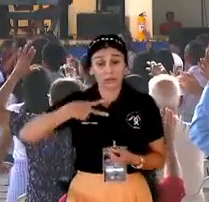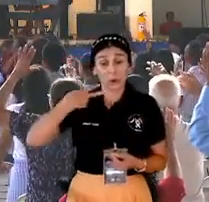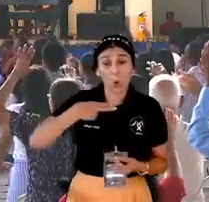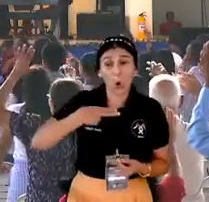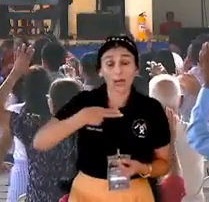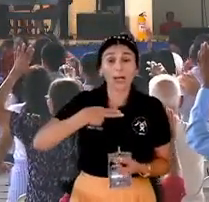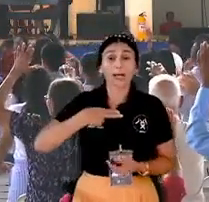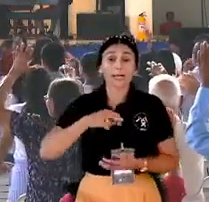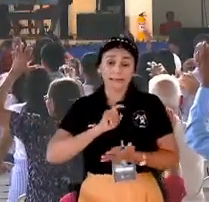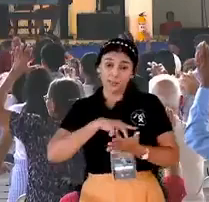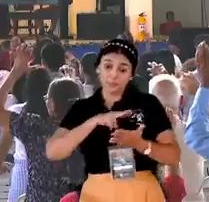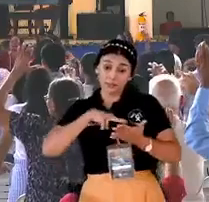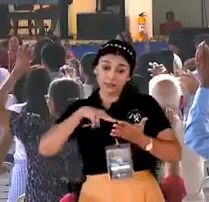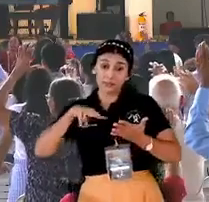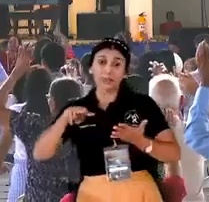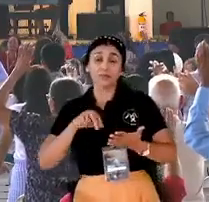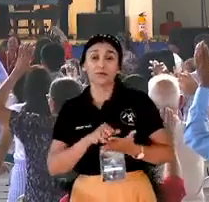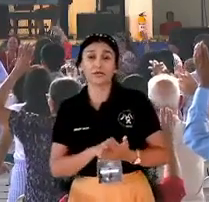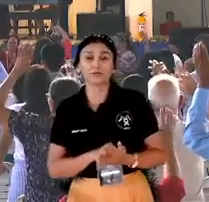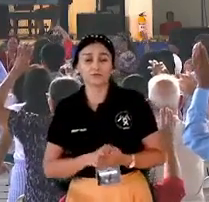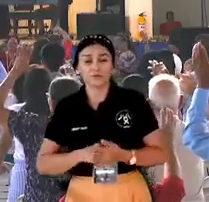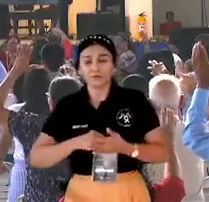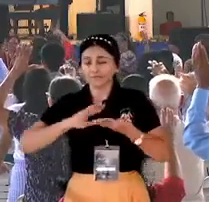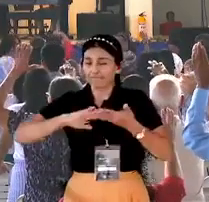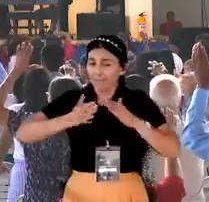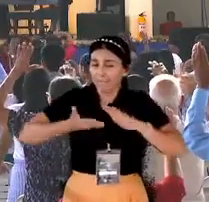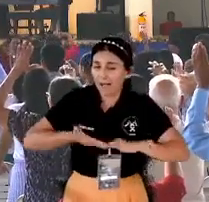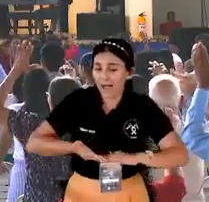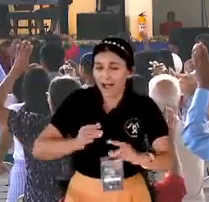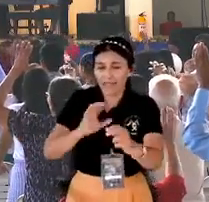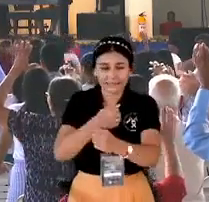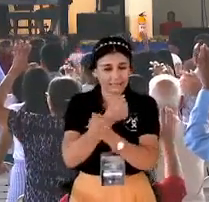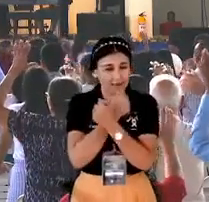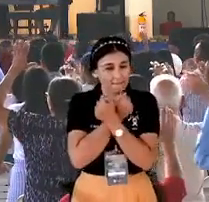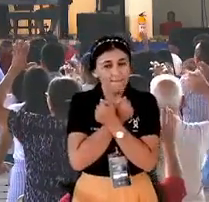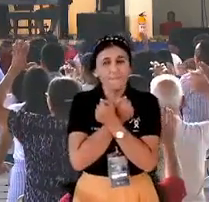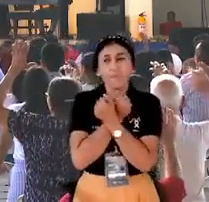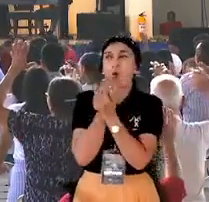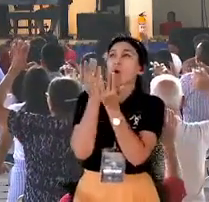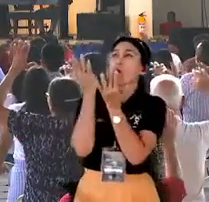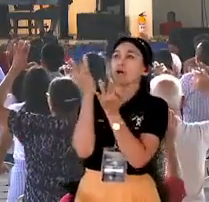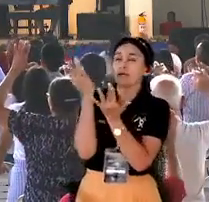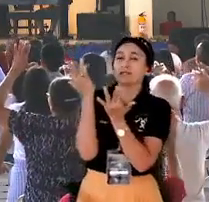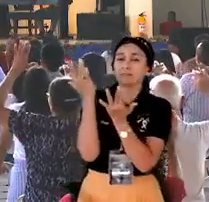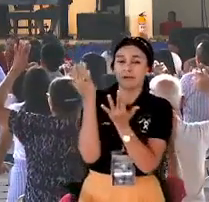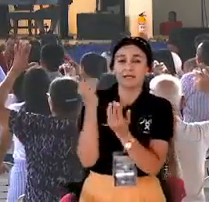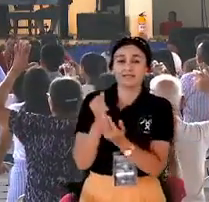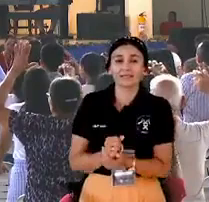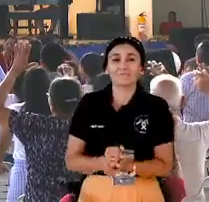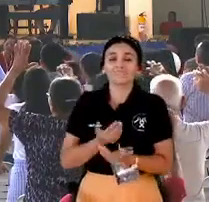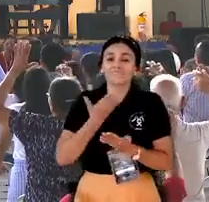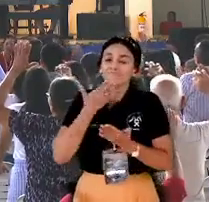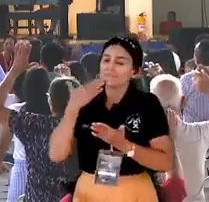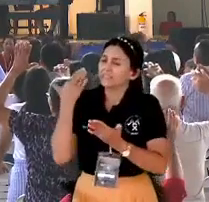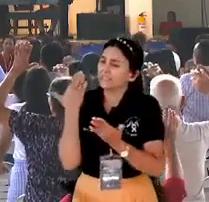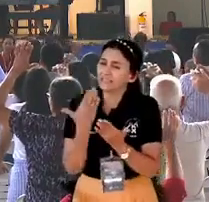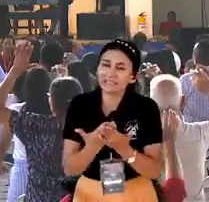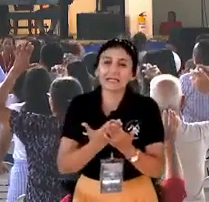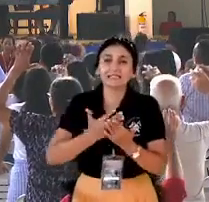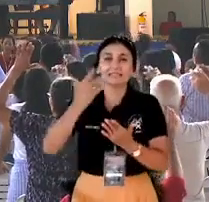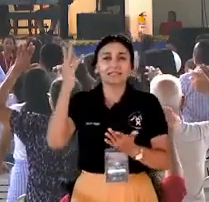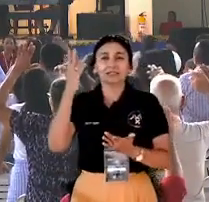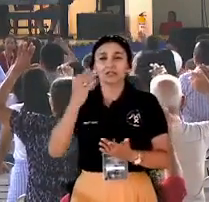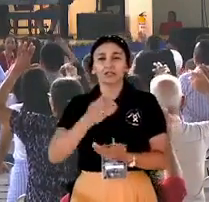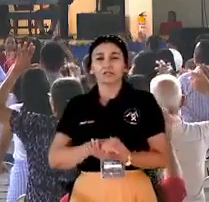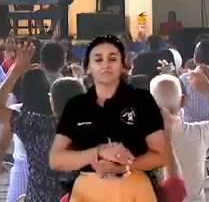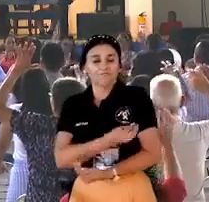paz, de tranquilidad, de amor y de esperanza. Gracias por nuestro comité distrital de las damas Dorcas,